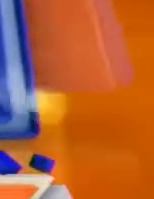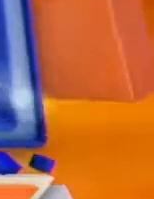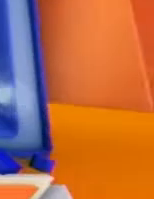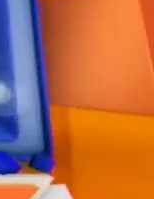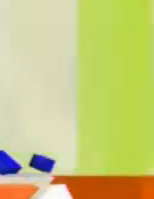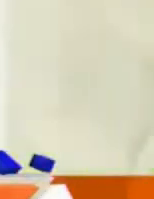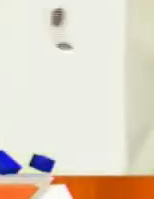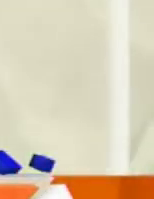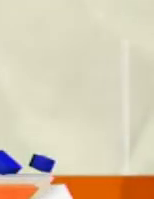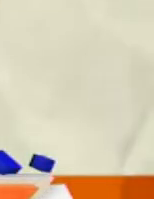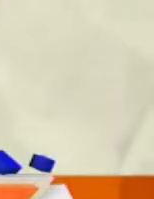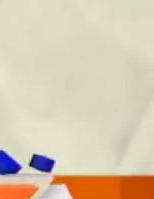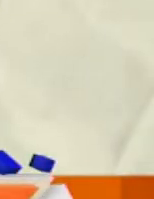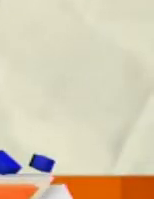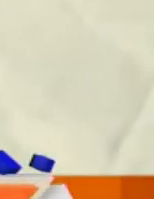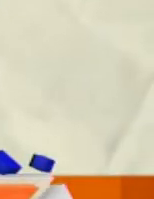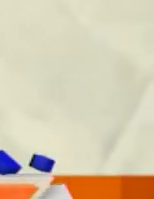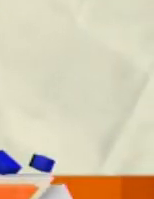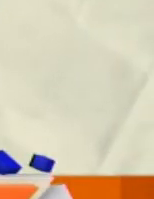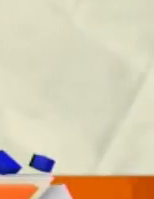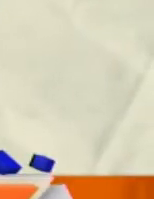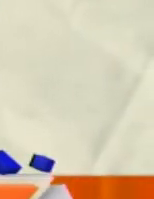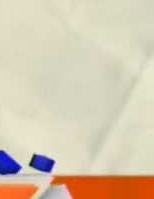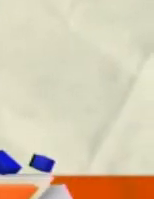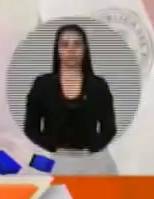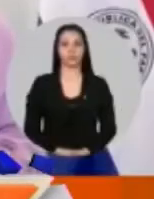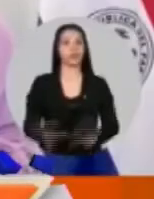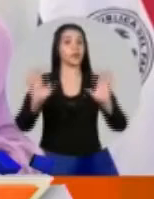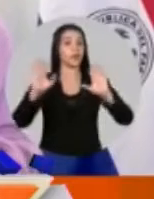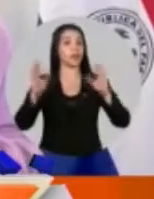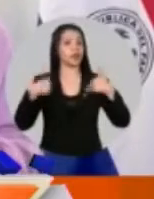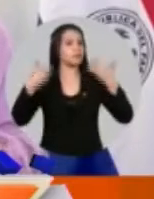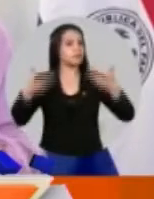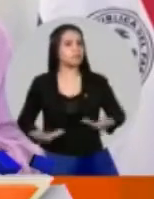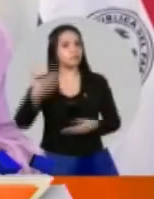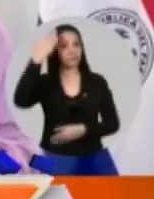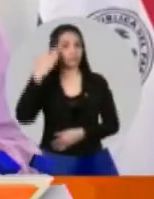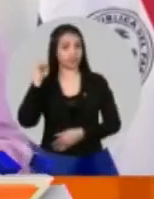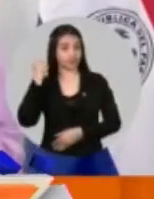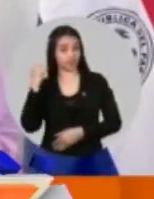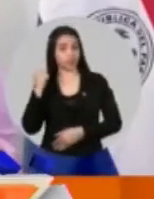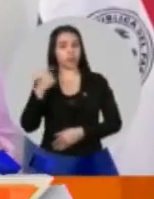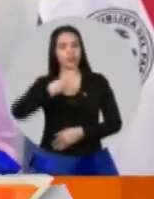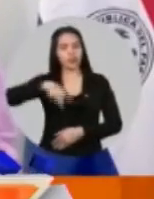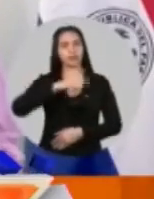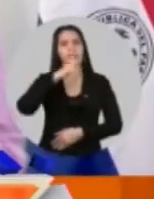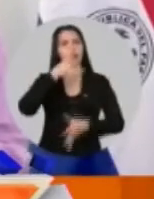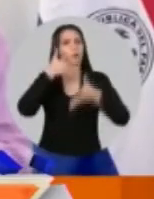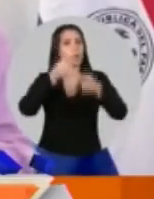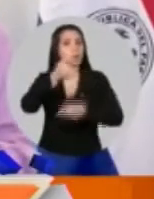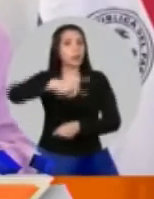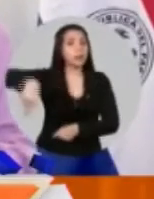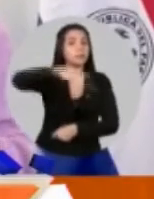no, es prioridad hoy. No es el mecanismo hoy para ayudar a resolver a lo que realmente necesitan. Por eso